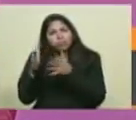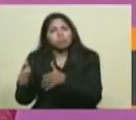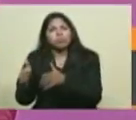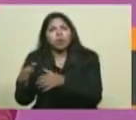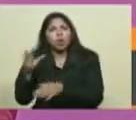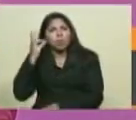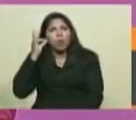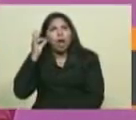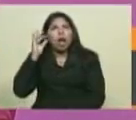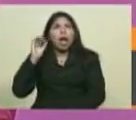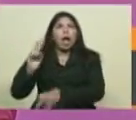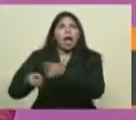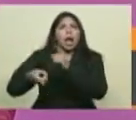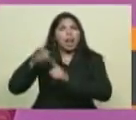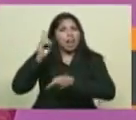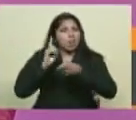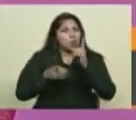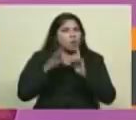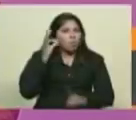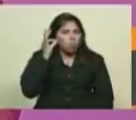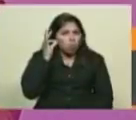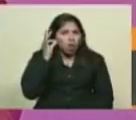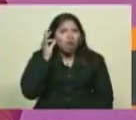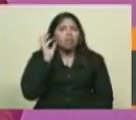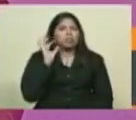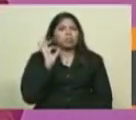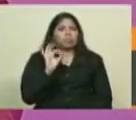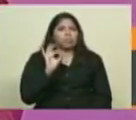Algunas héroes, algunas heroínas.